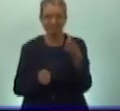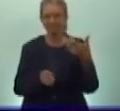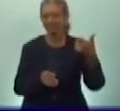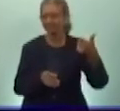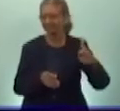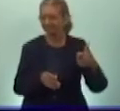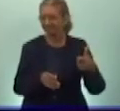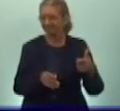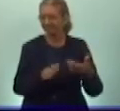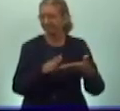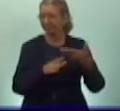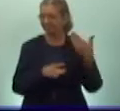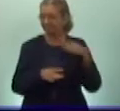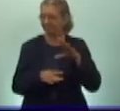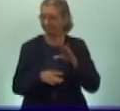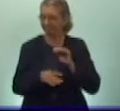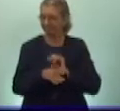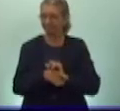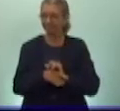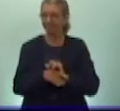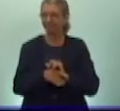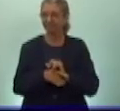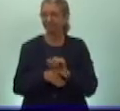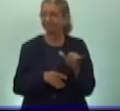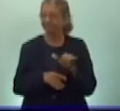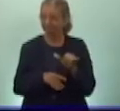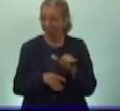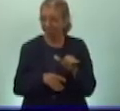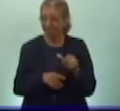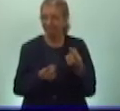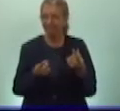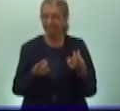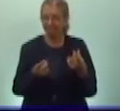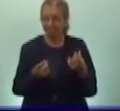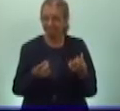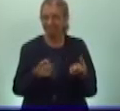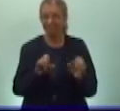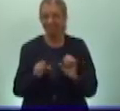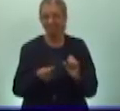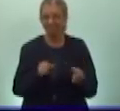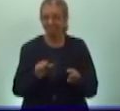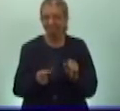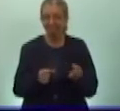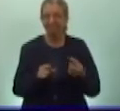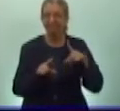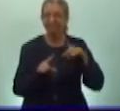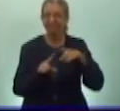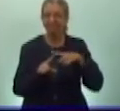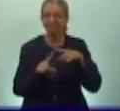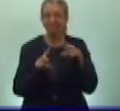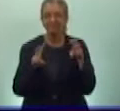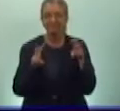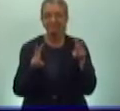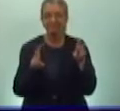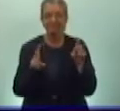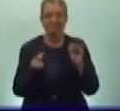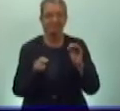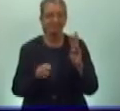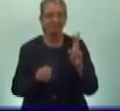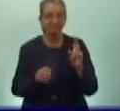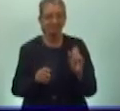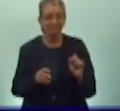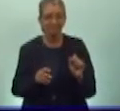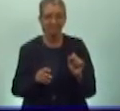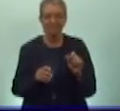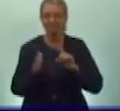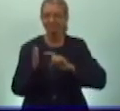lo había mencionado anteriormente. De igual forma, es importante que muestren dominio de los términos matemáticos